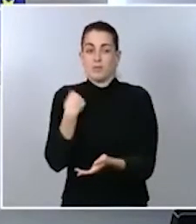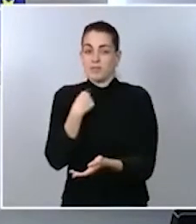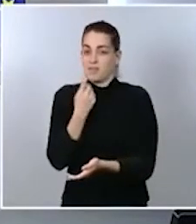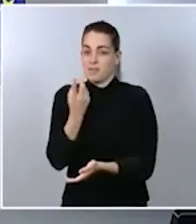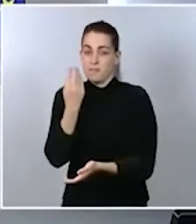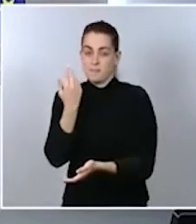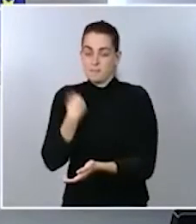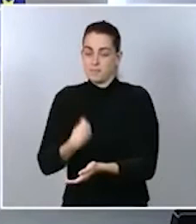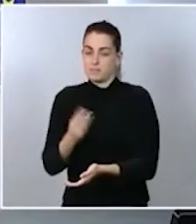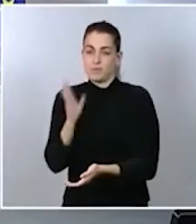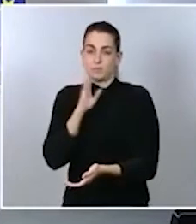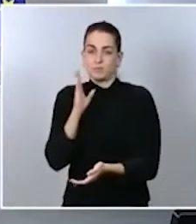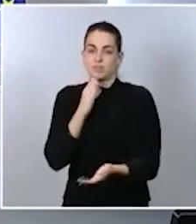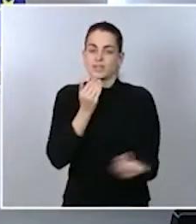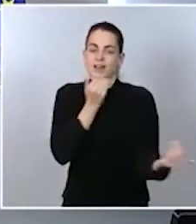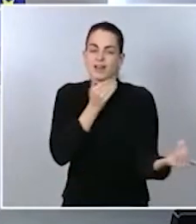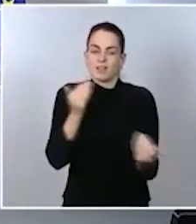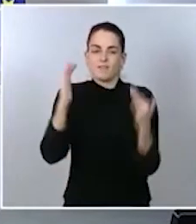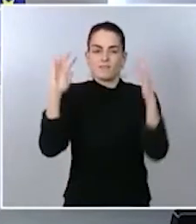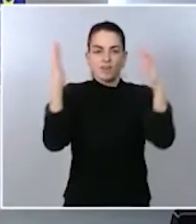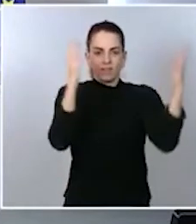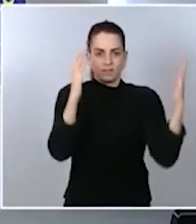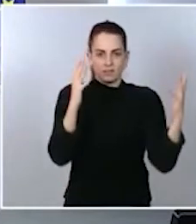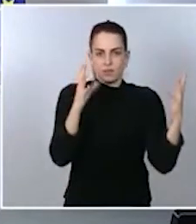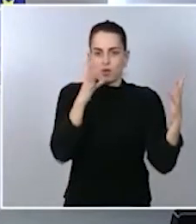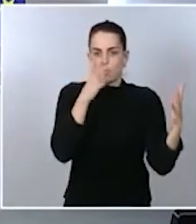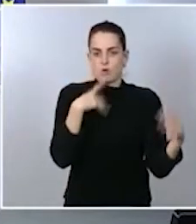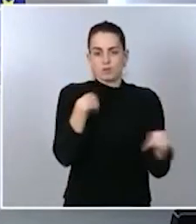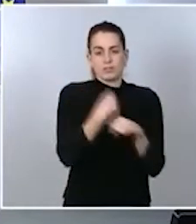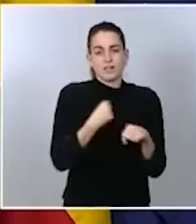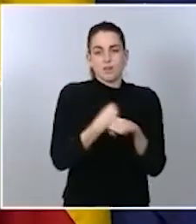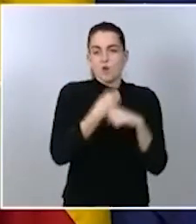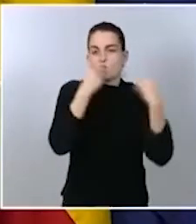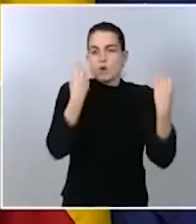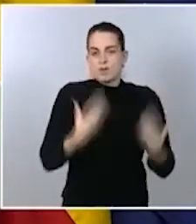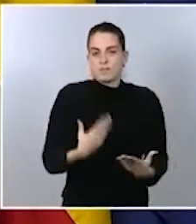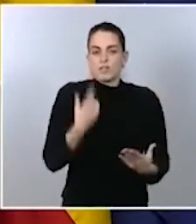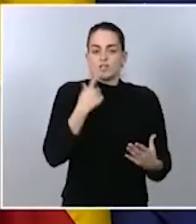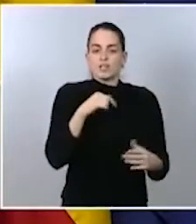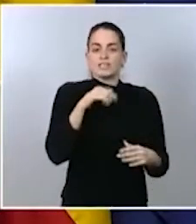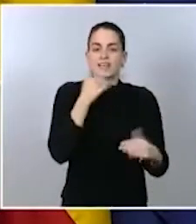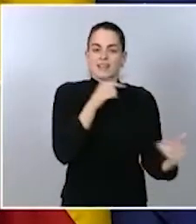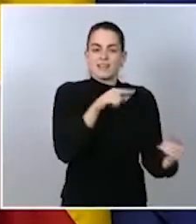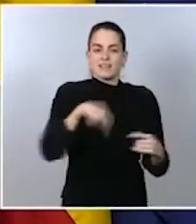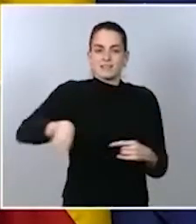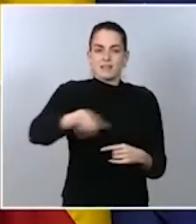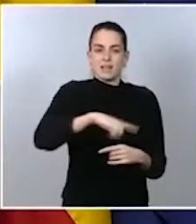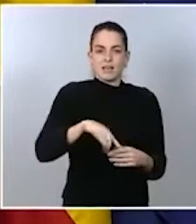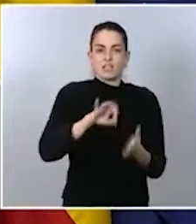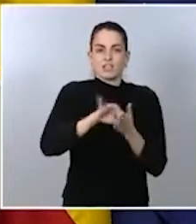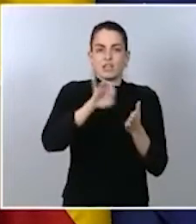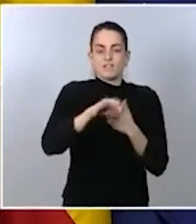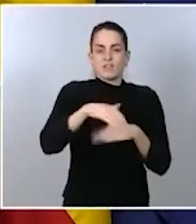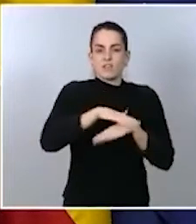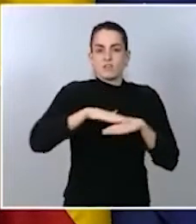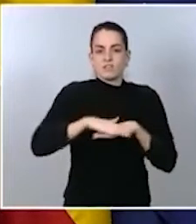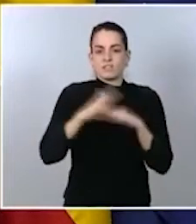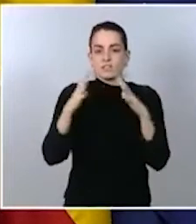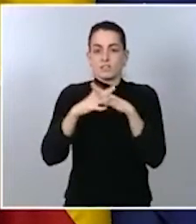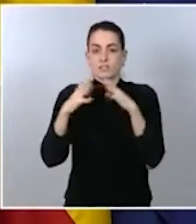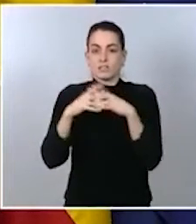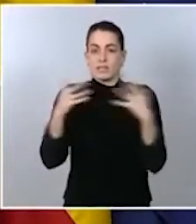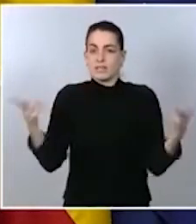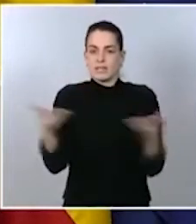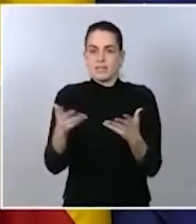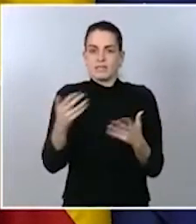dedicación y entrega han conseguido la preservación de los servicios esenciales y de las infraestructuras críticas